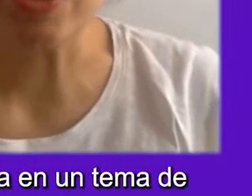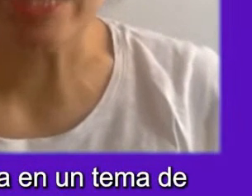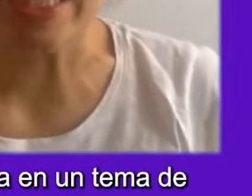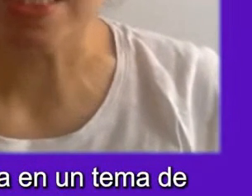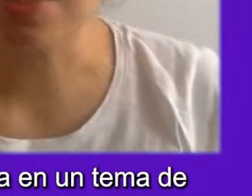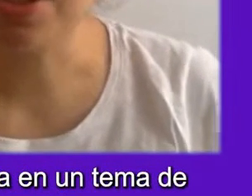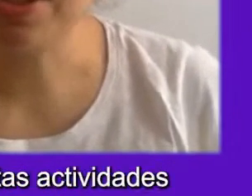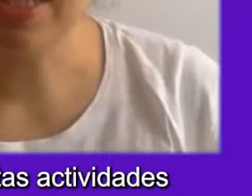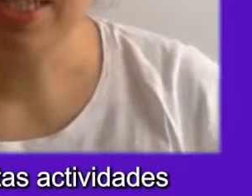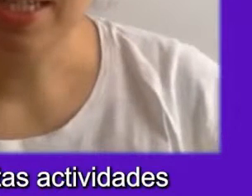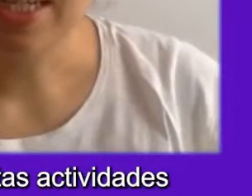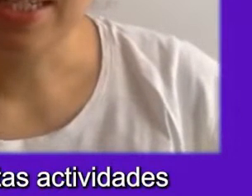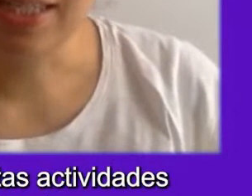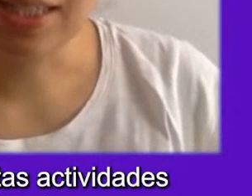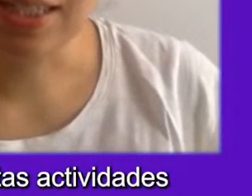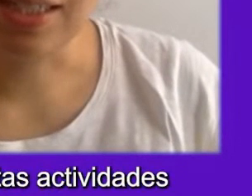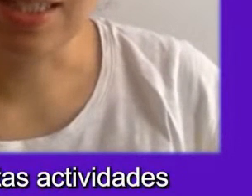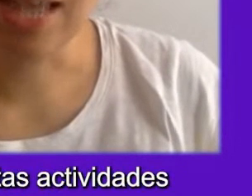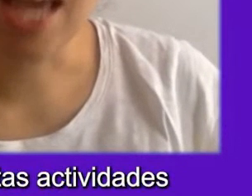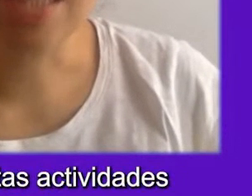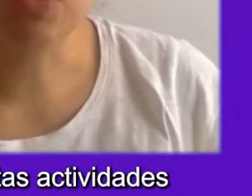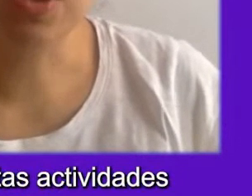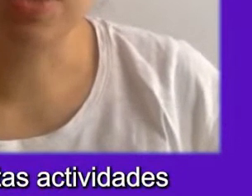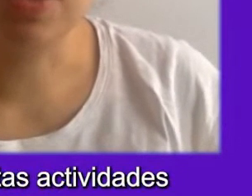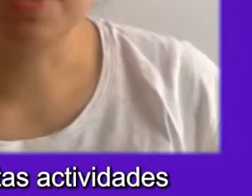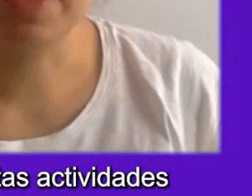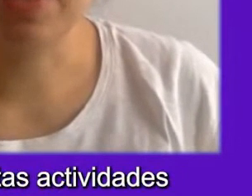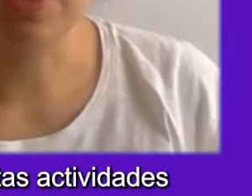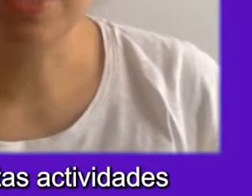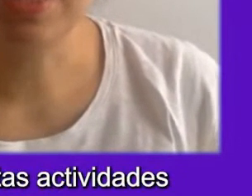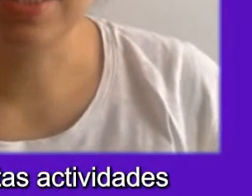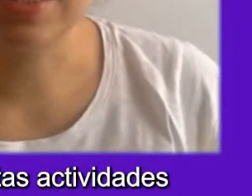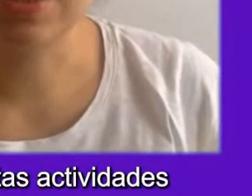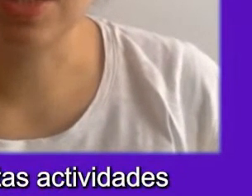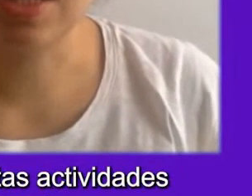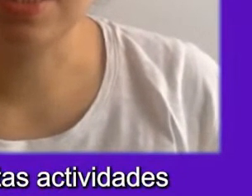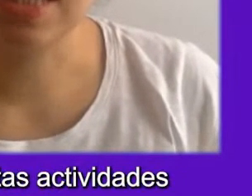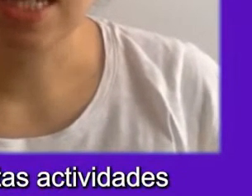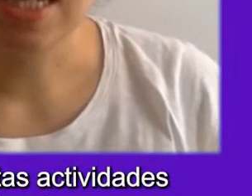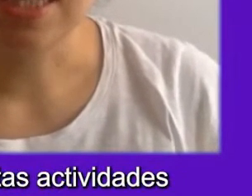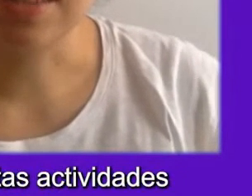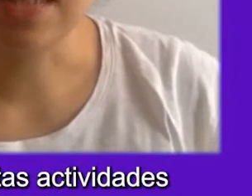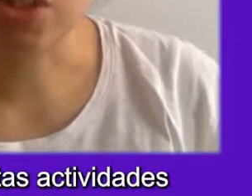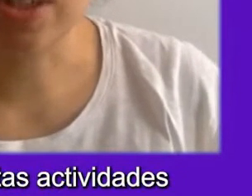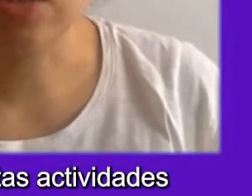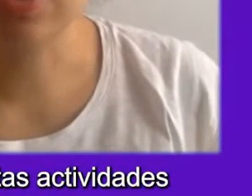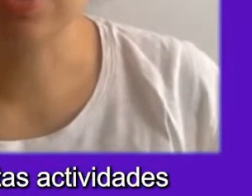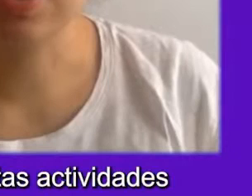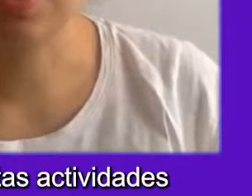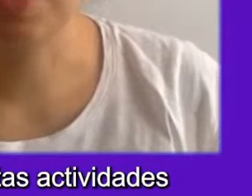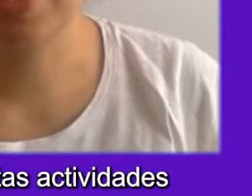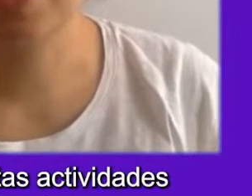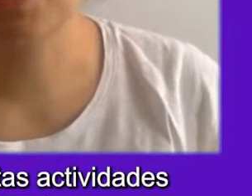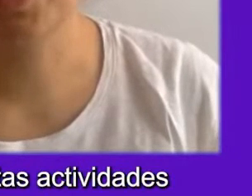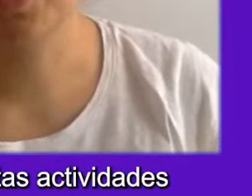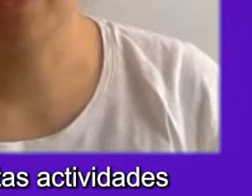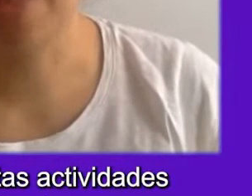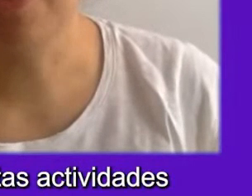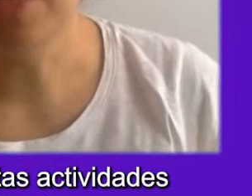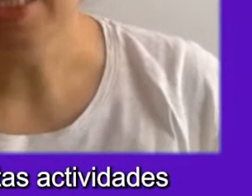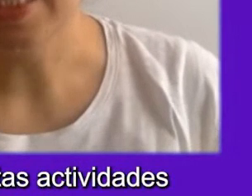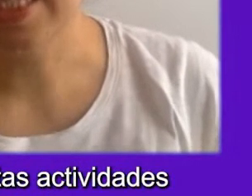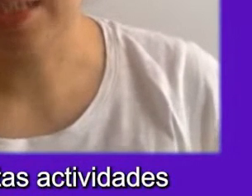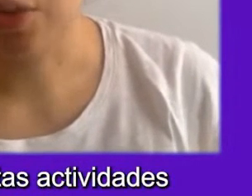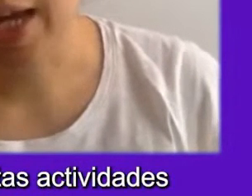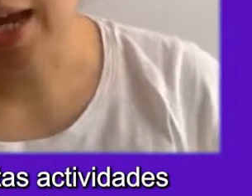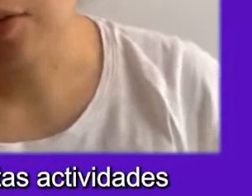de internacionalización, y de ahí mucho de lo que ven, ¿no? Estas acciones o estas actividades que hemos